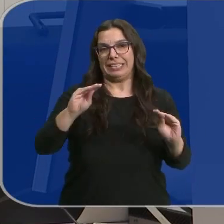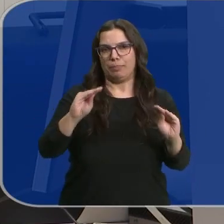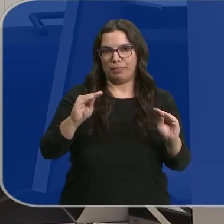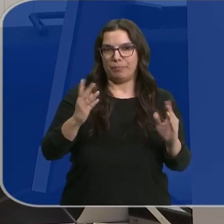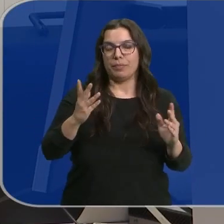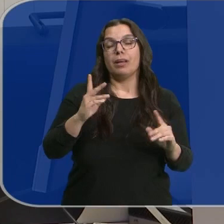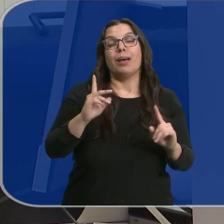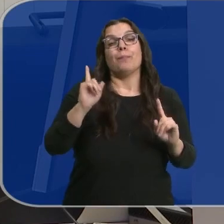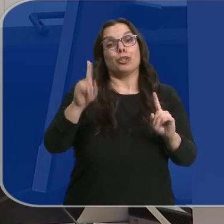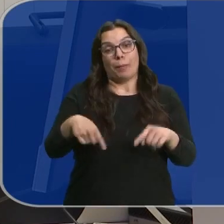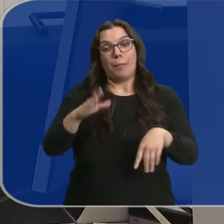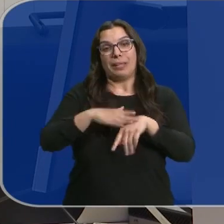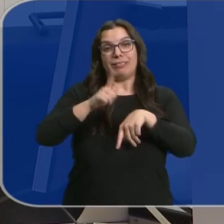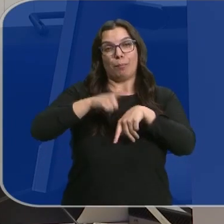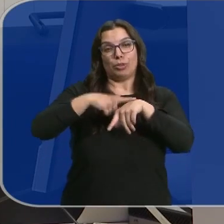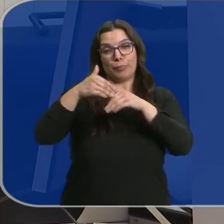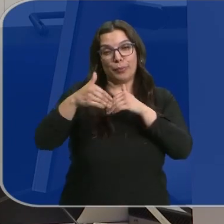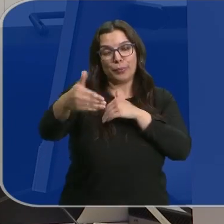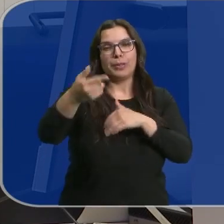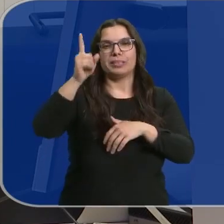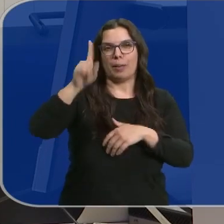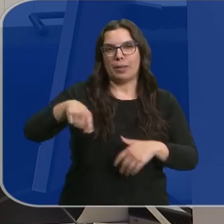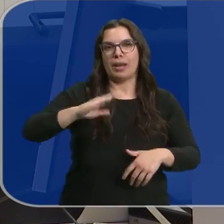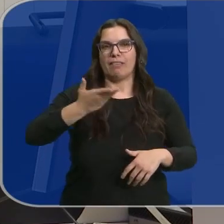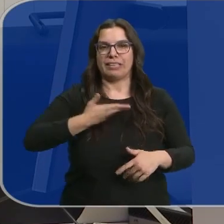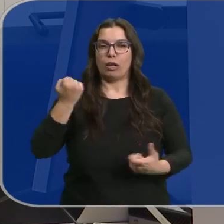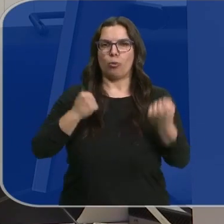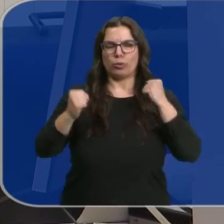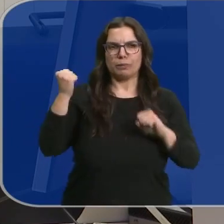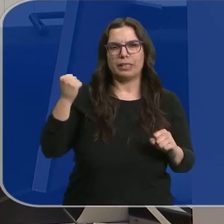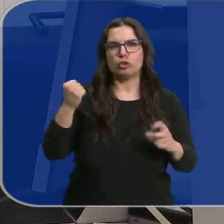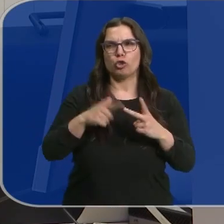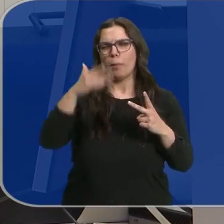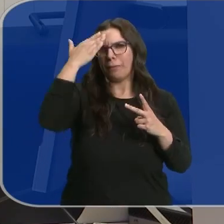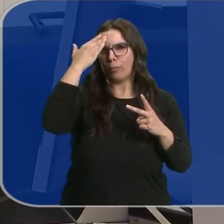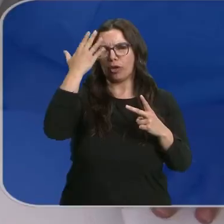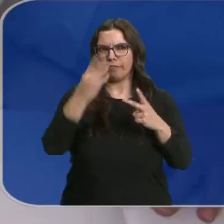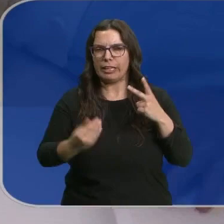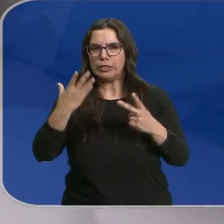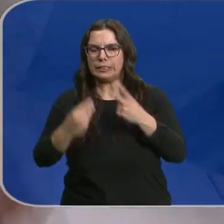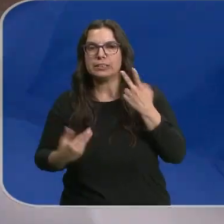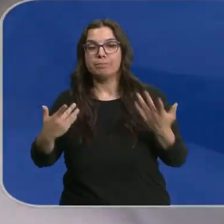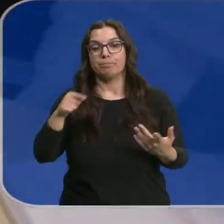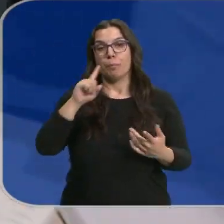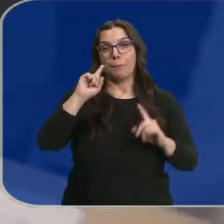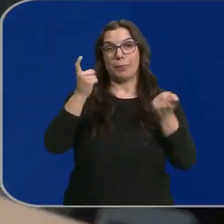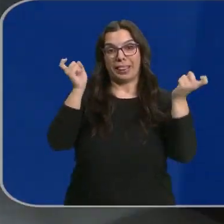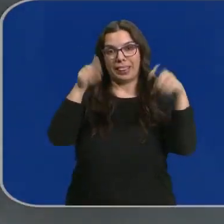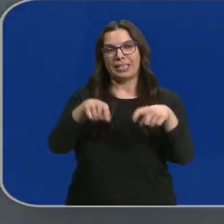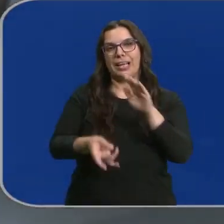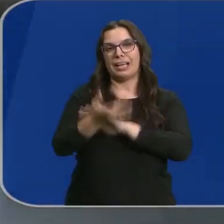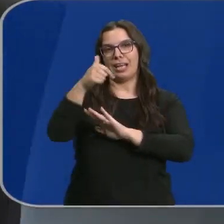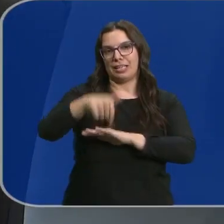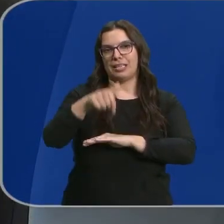llamativas. Pero luego a largo plazo sí que hay alteraciones en la conducta o fallos de memoria. Es la primera consulta de este